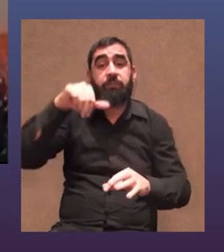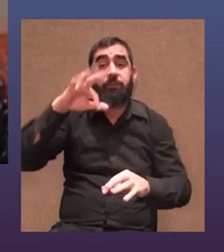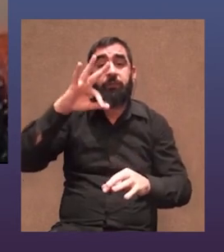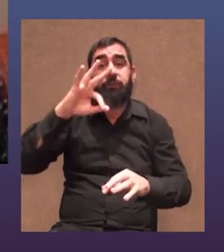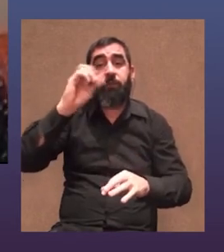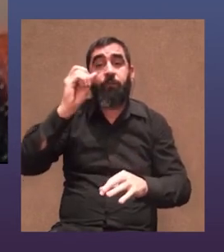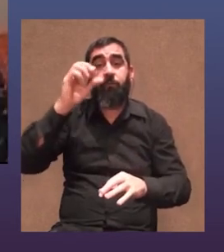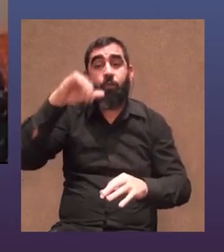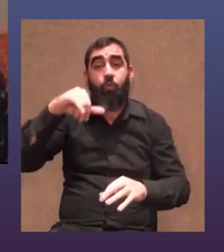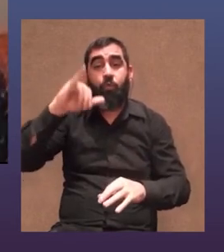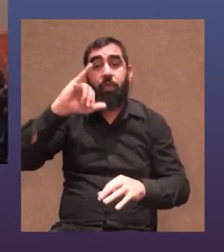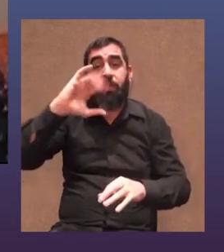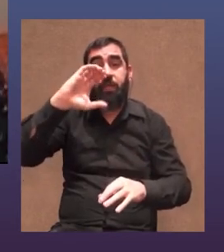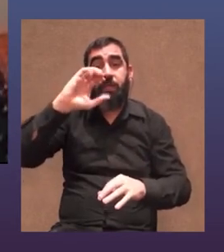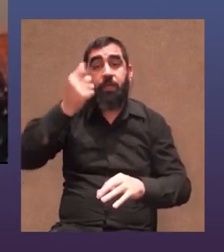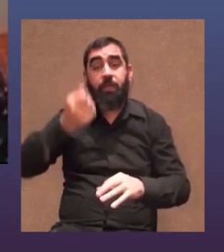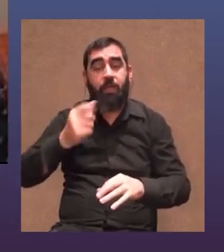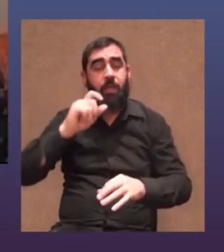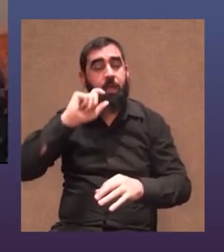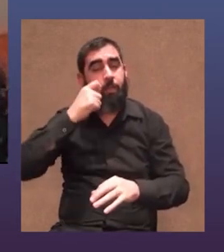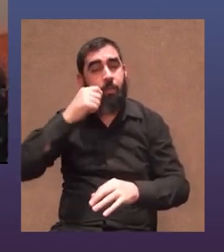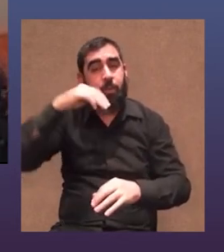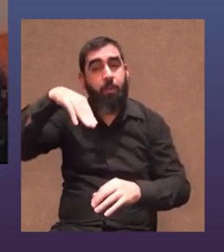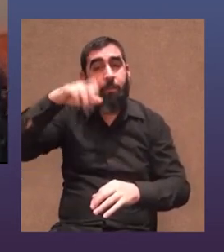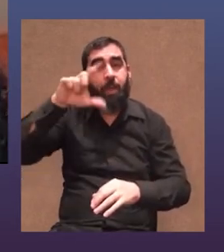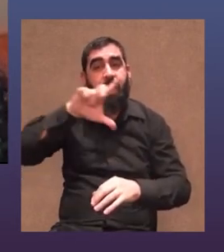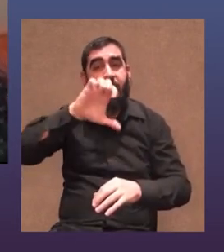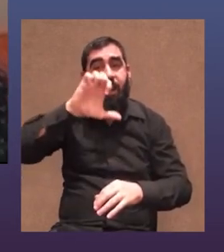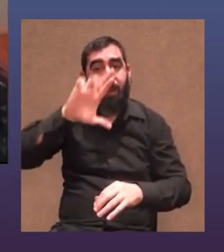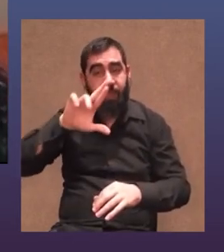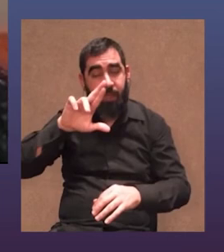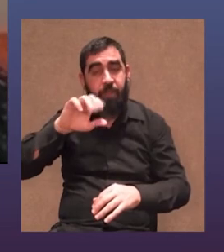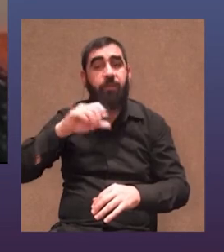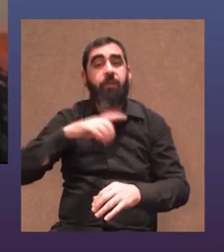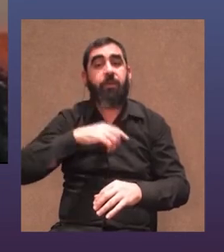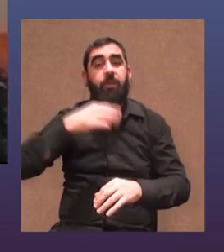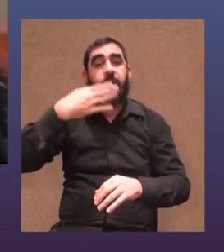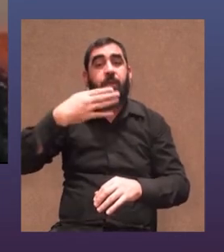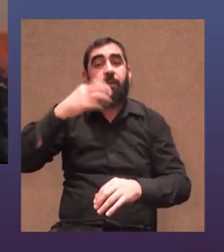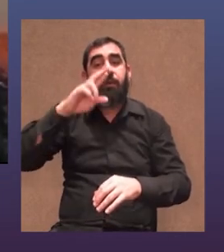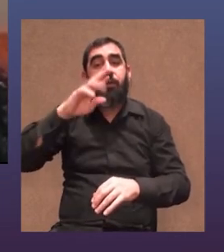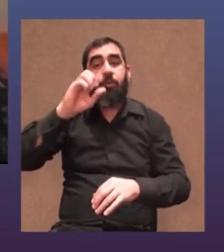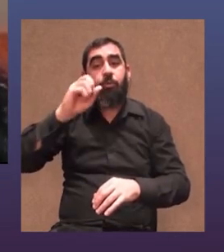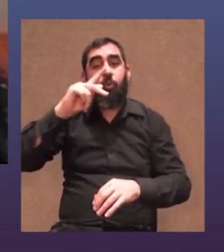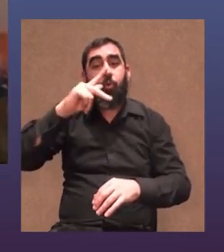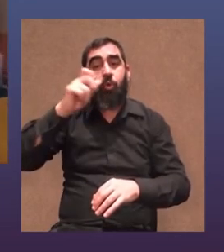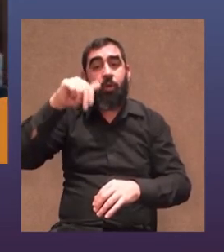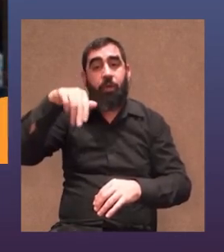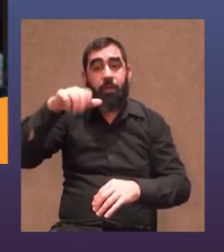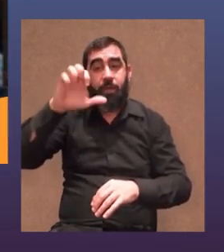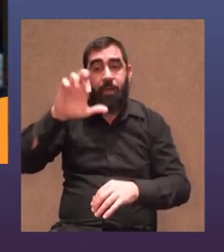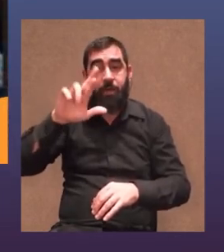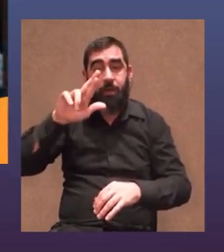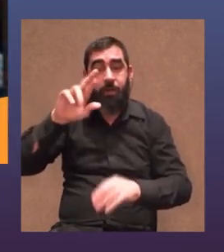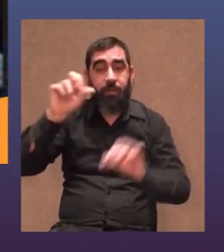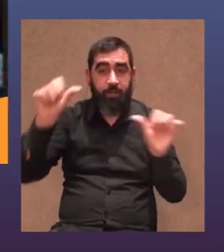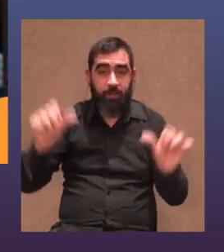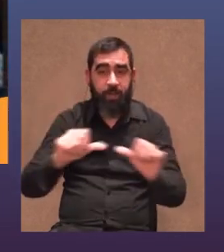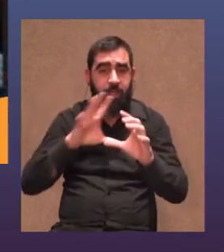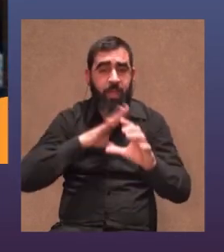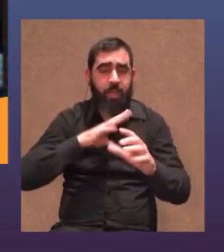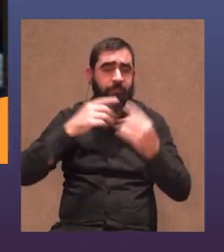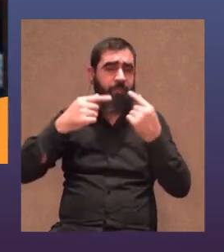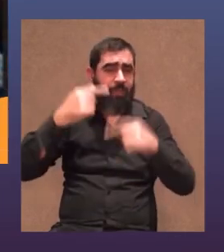lo sinfónico grande, grande, Mahler, me gusta muchísimo, me gusta Bruckner, o sea, me gustan las sinfonías que construyen catedrales,